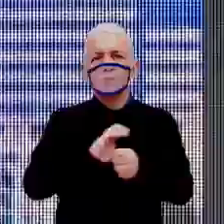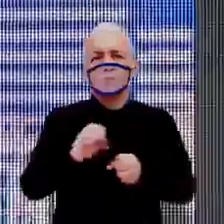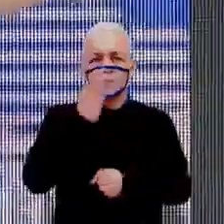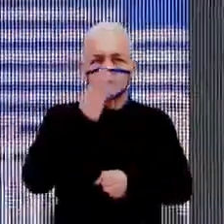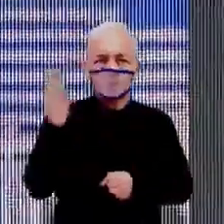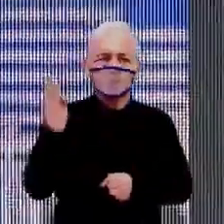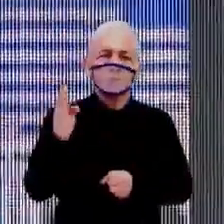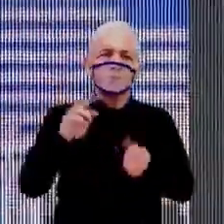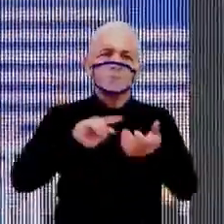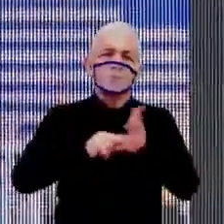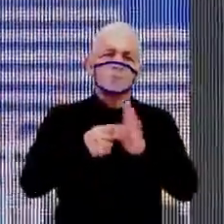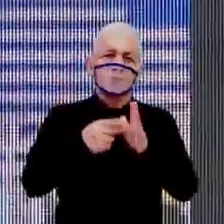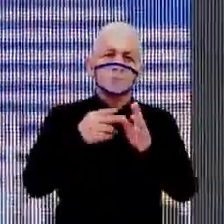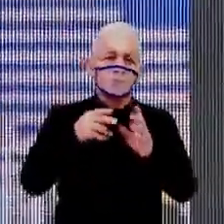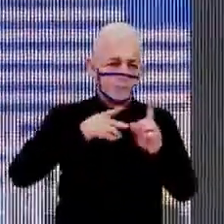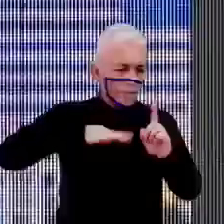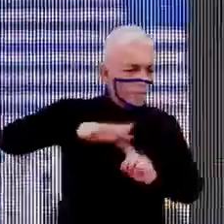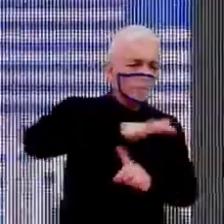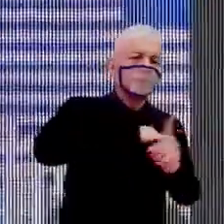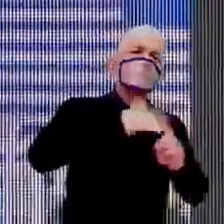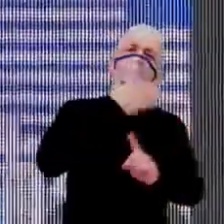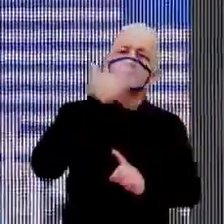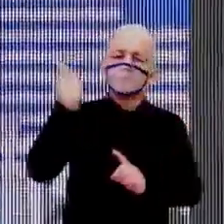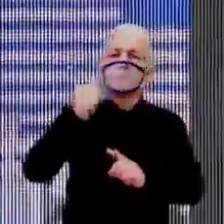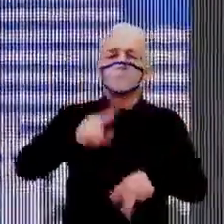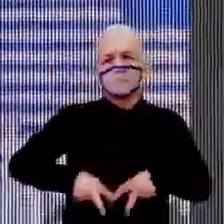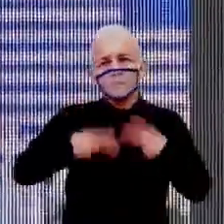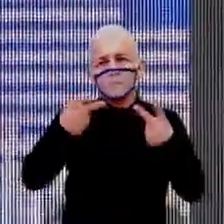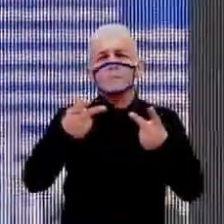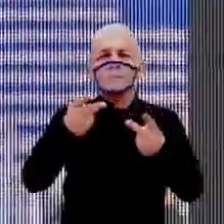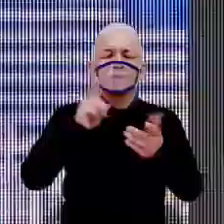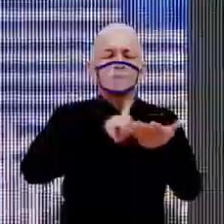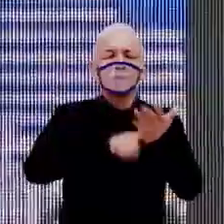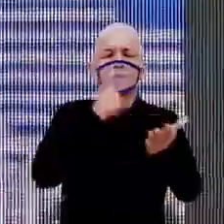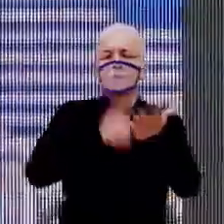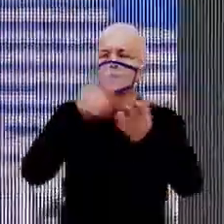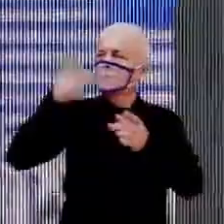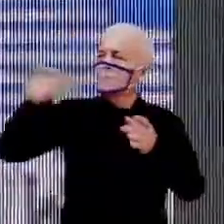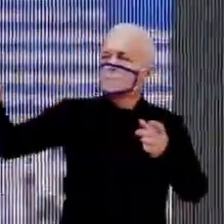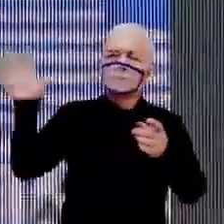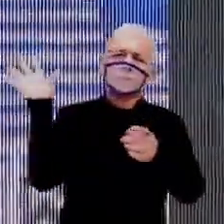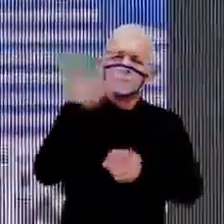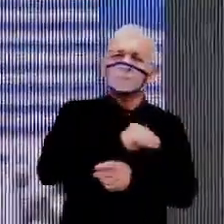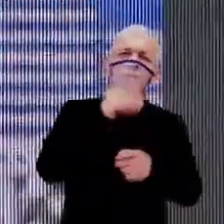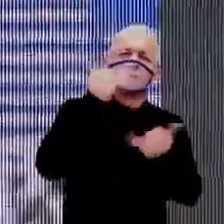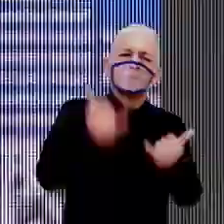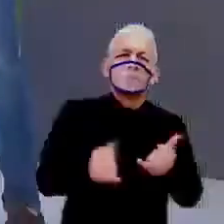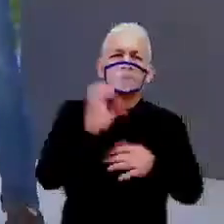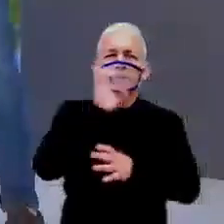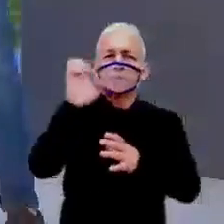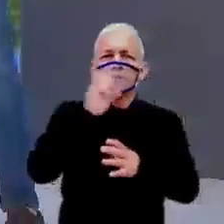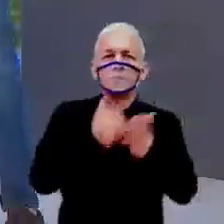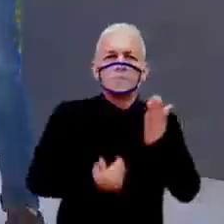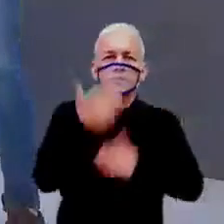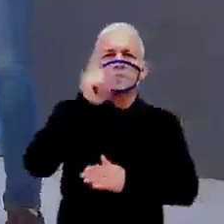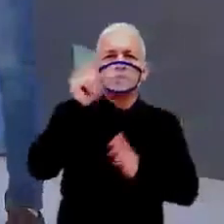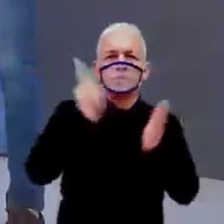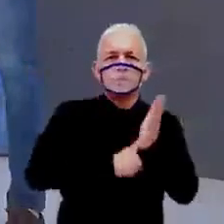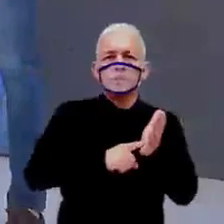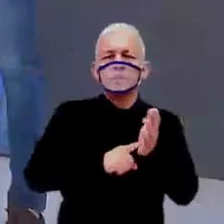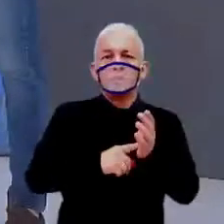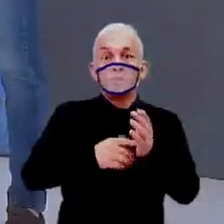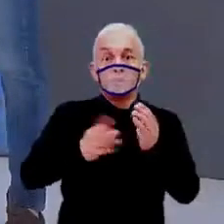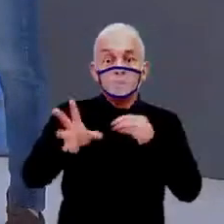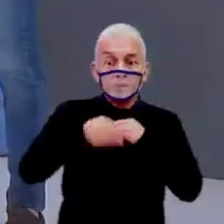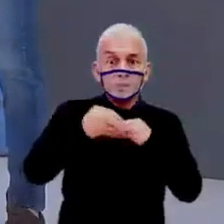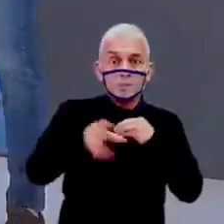a mejorar el entorno, sino que le vamos a cambiar la vida a miles de personas. Arrancamos en enero con 1,000, pero vamos a sumar